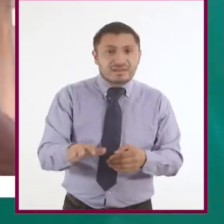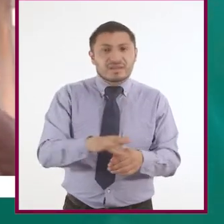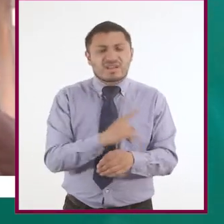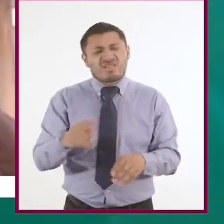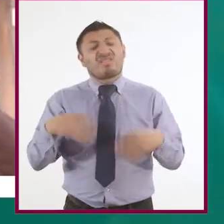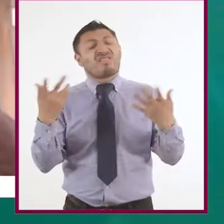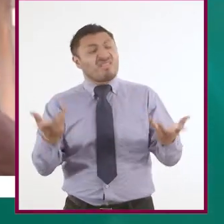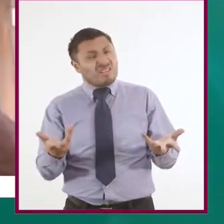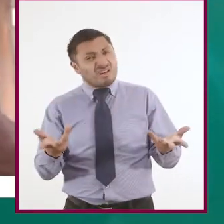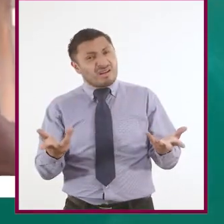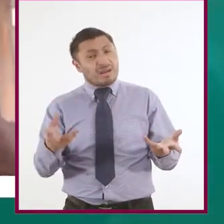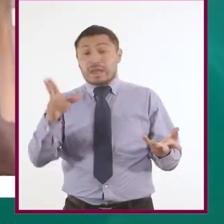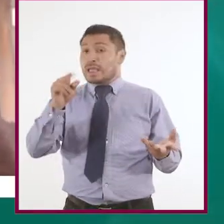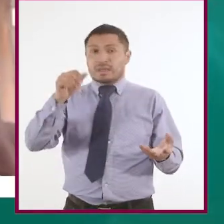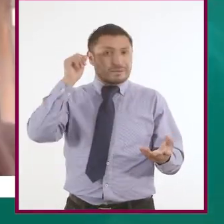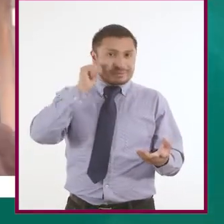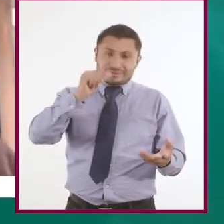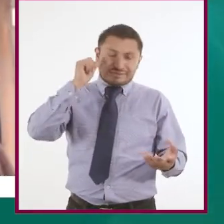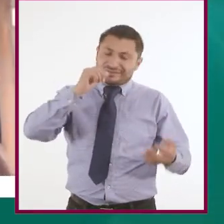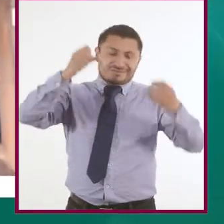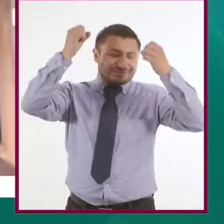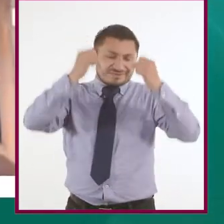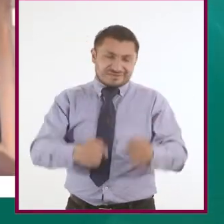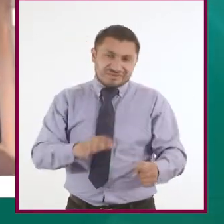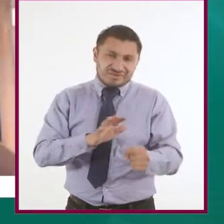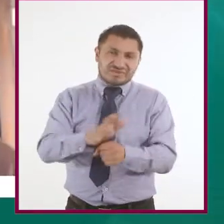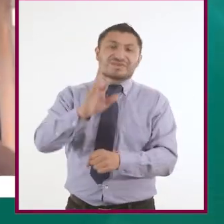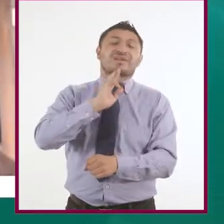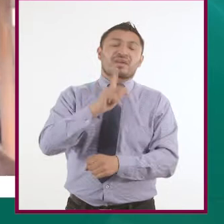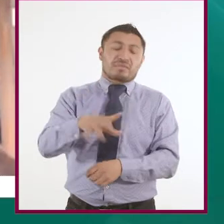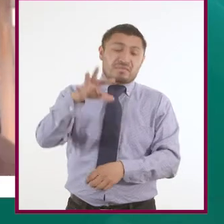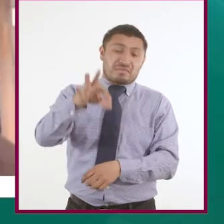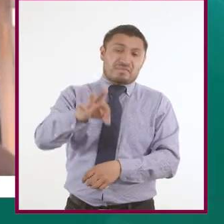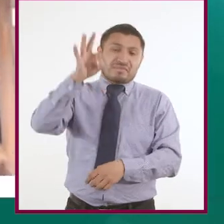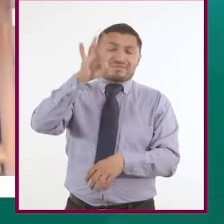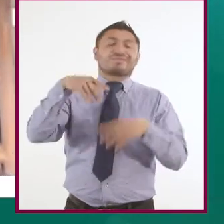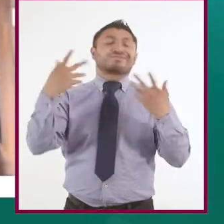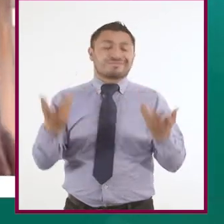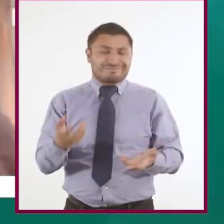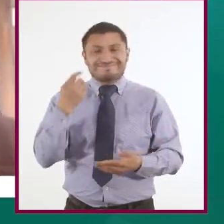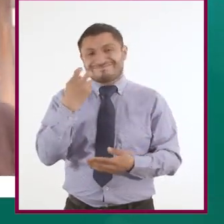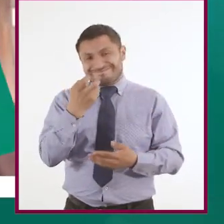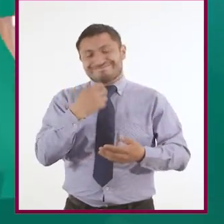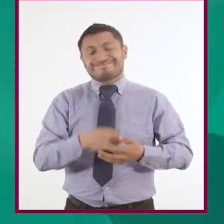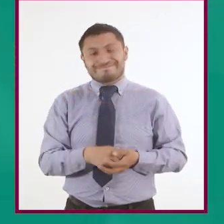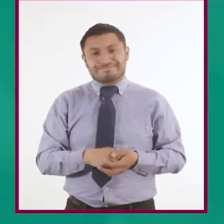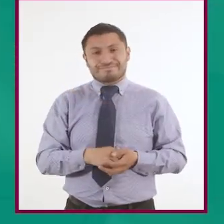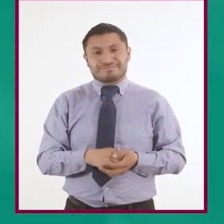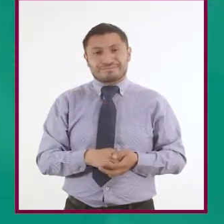siempre estamos seguros de cuál es la mejor opción o cuál es el mejor camino.